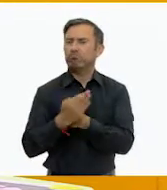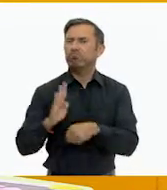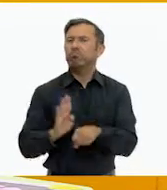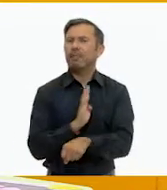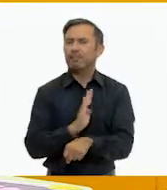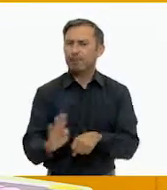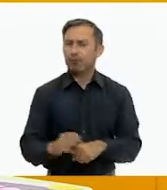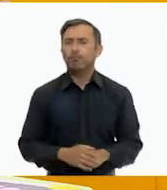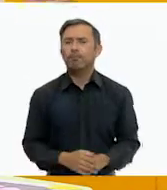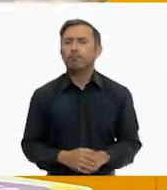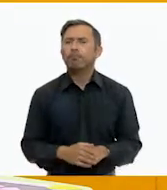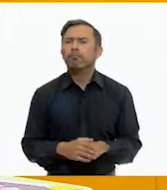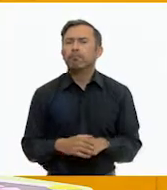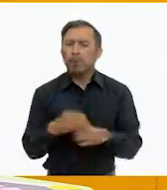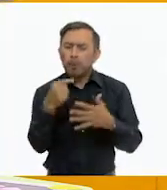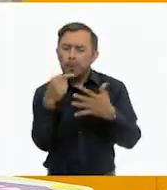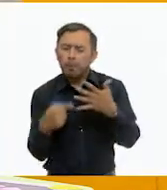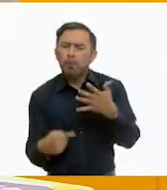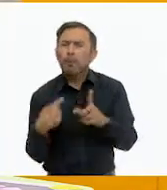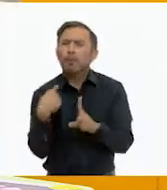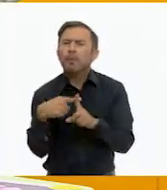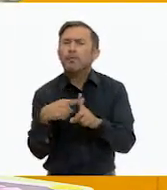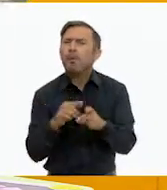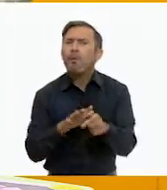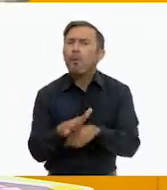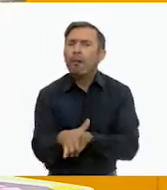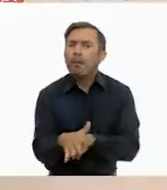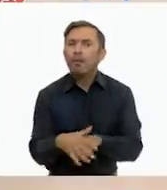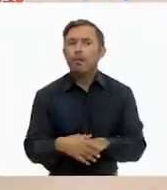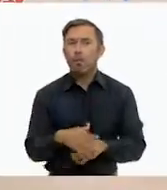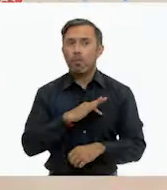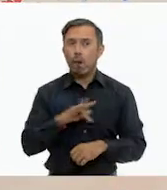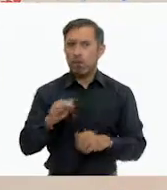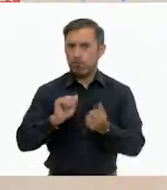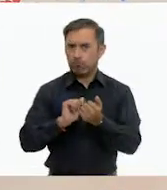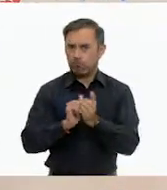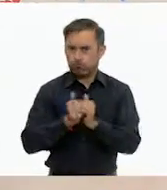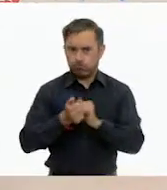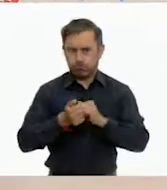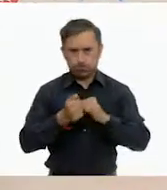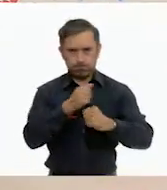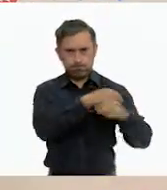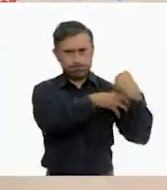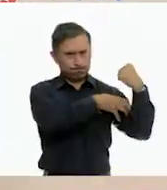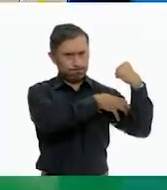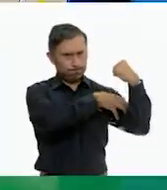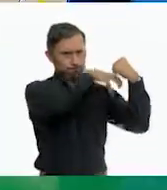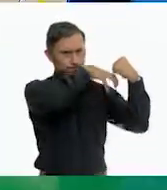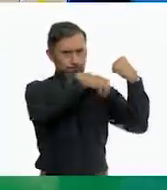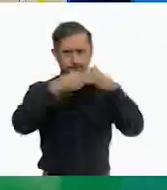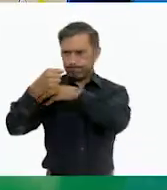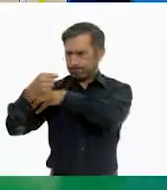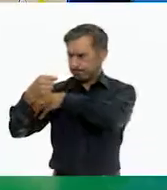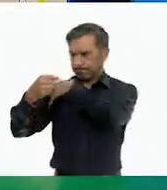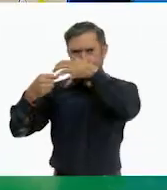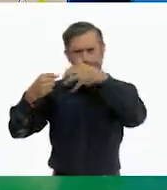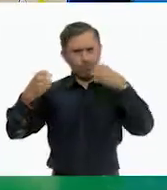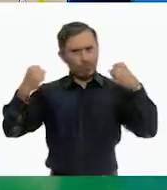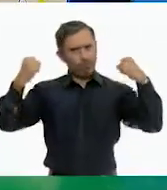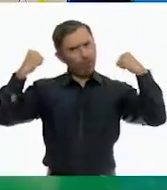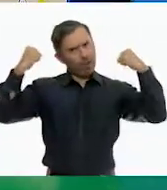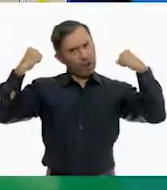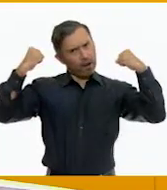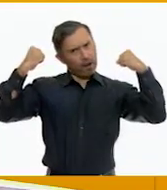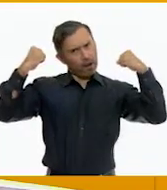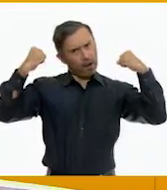Beneficios como mejorar la fuerza de nuestros músculos,